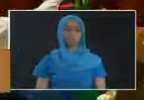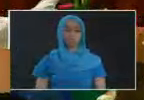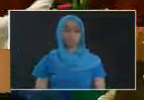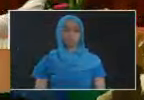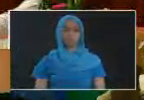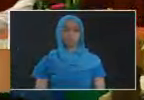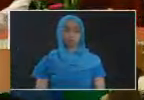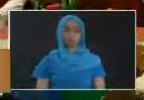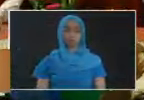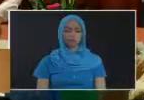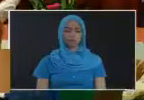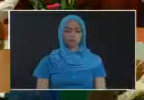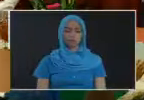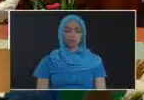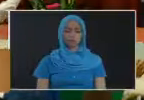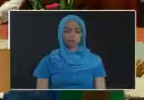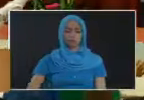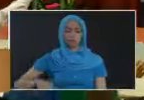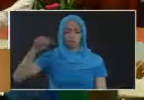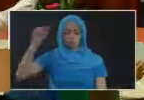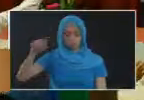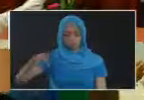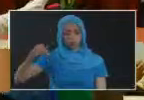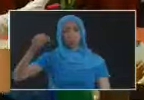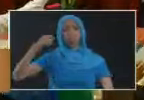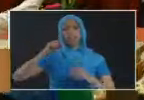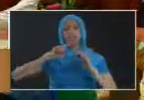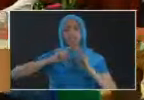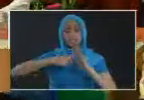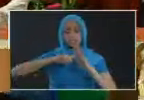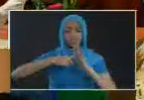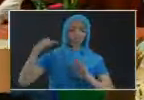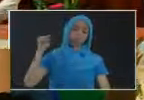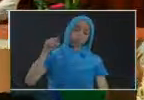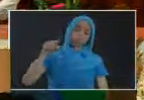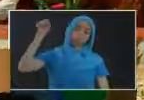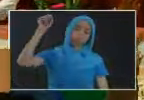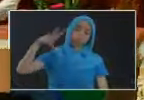andar. Hoy principia tu bendición, pueblo.